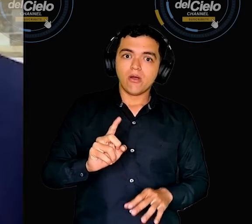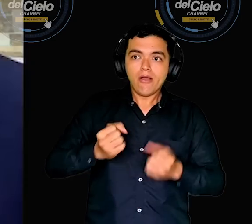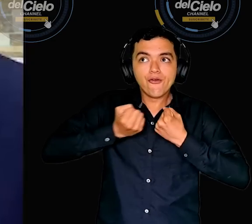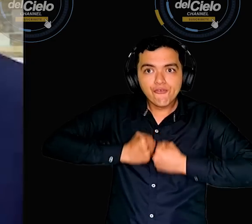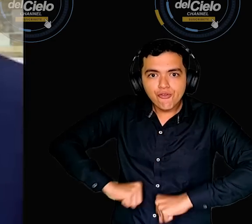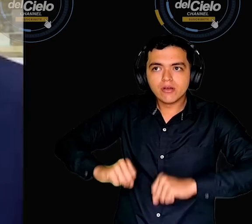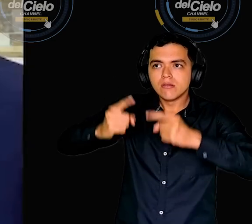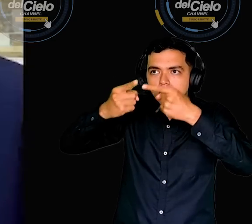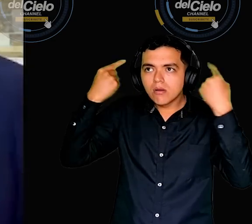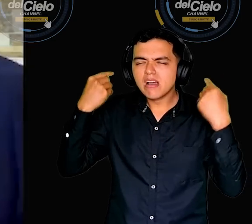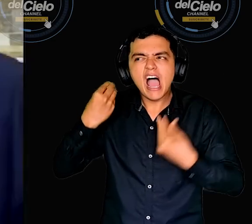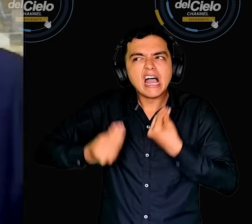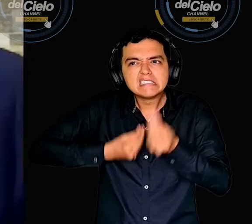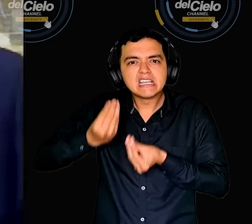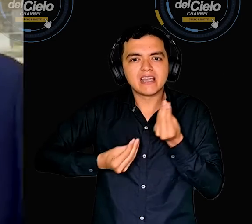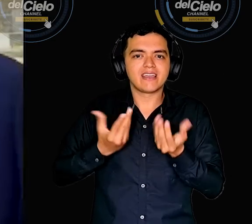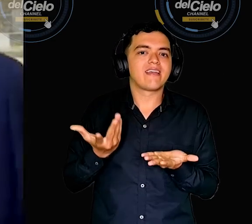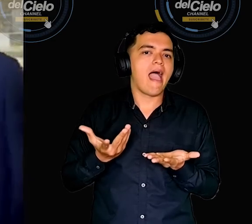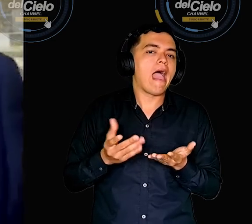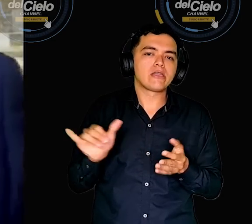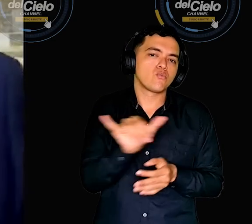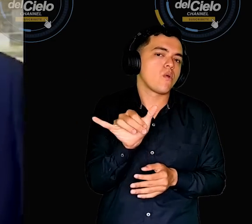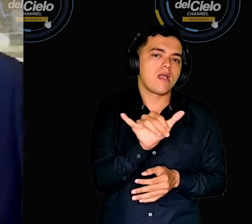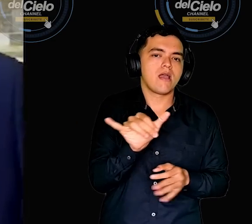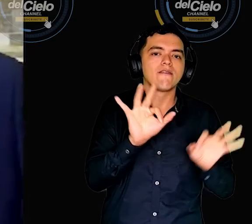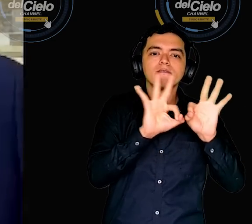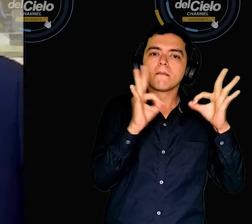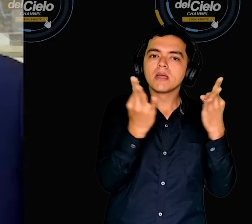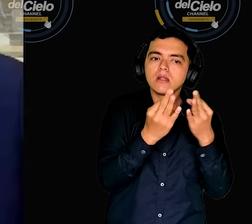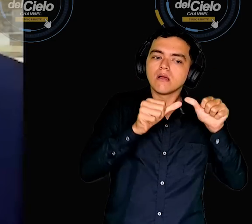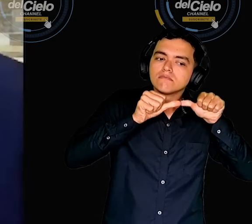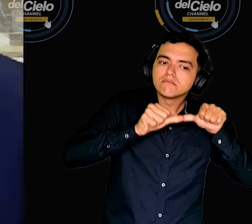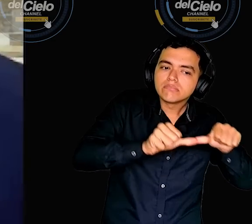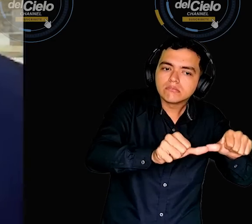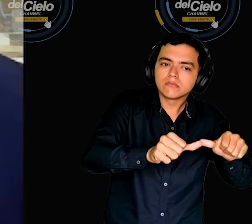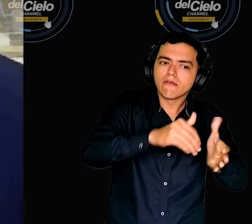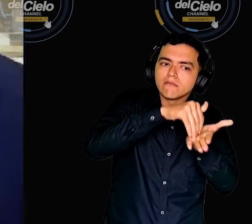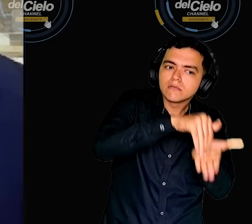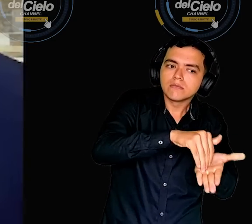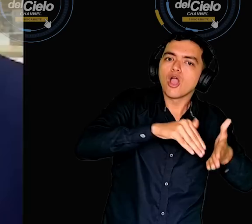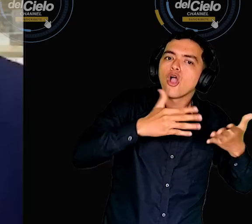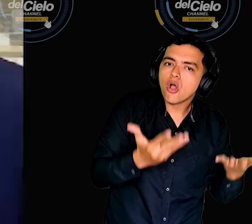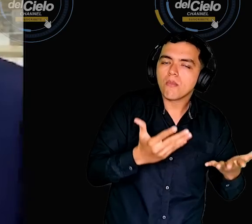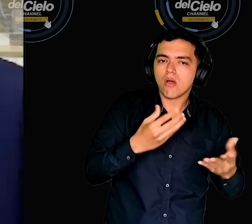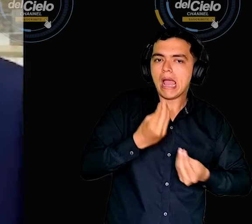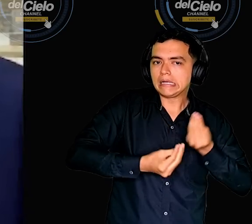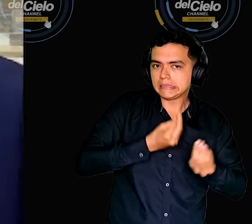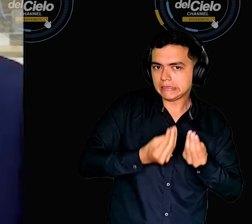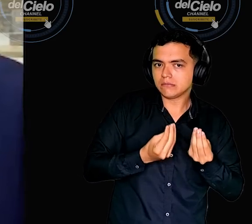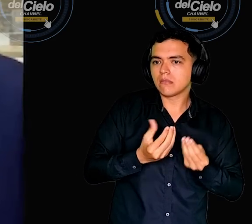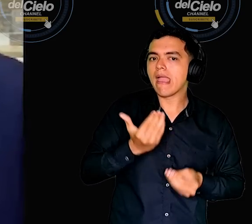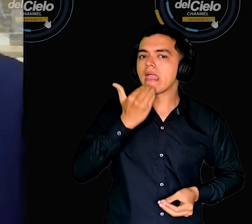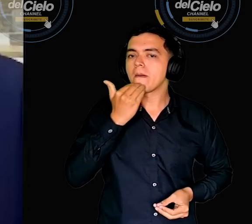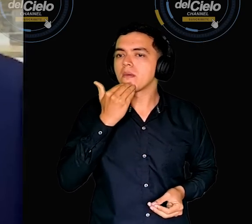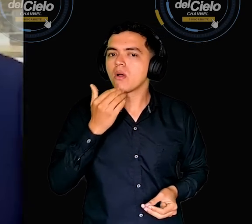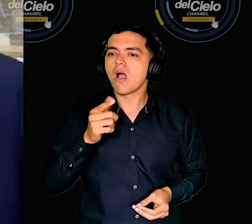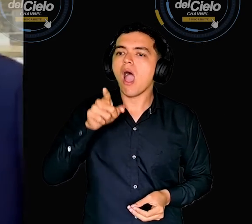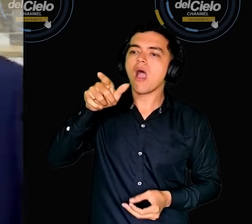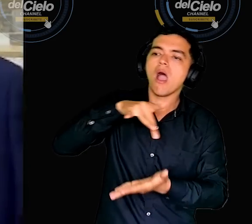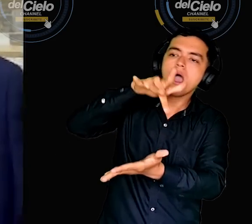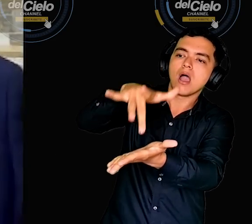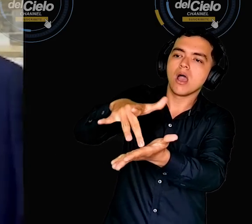una meta, expresa una idea, una ilusión, un deseo, una esperanza. Y también